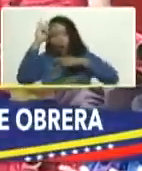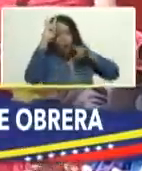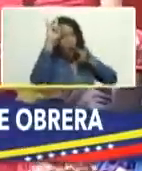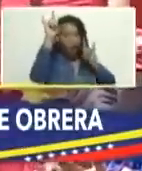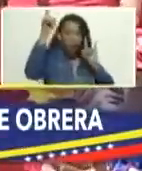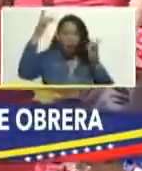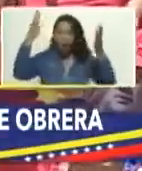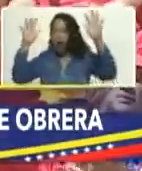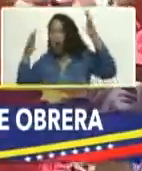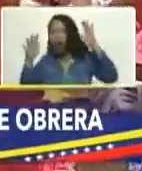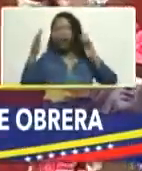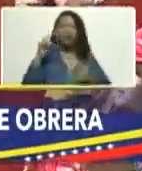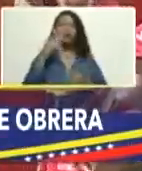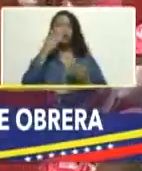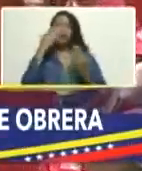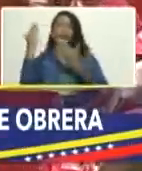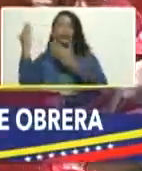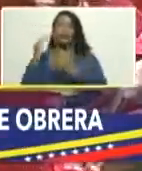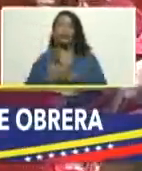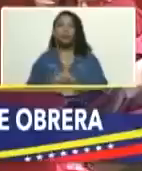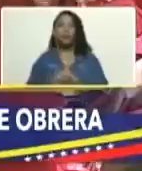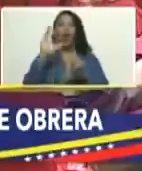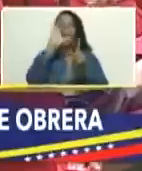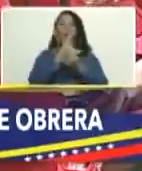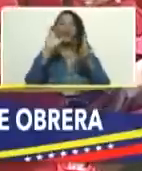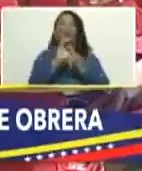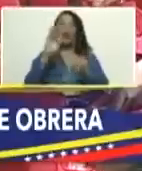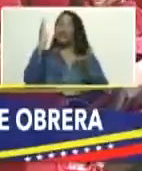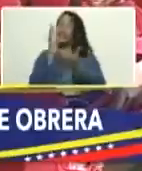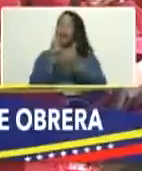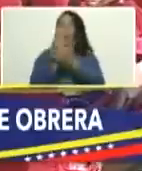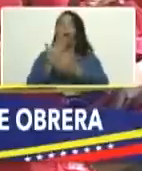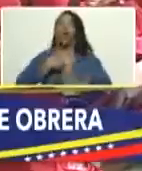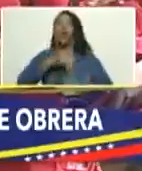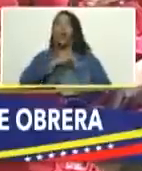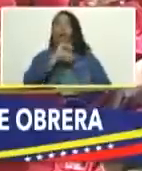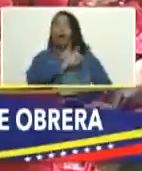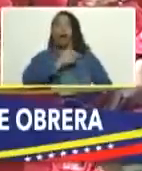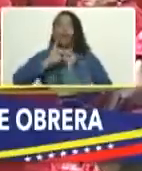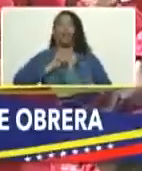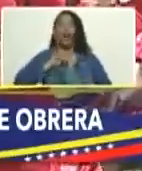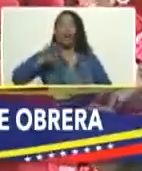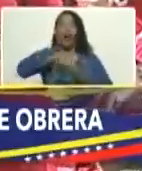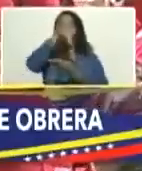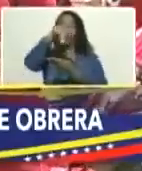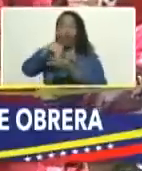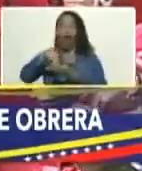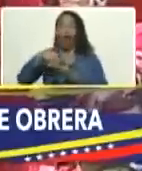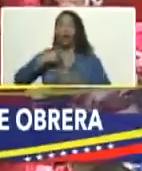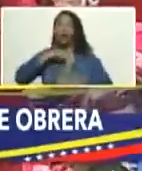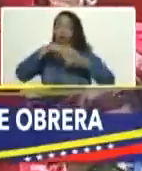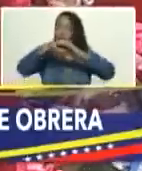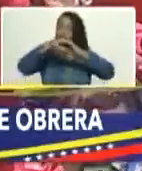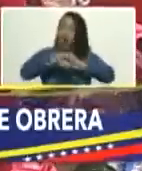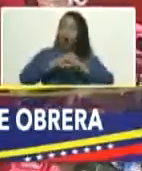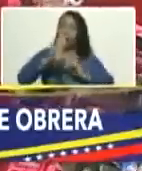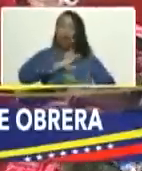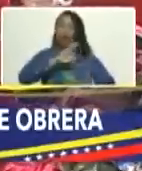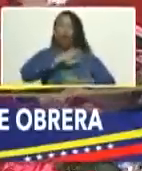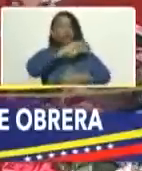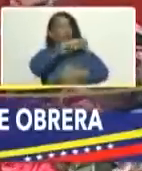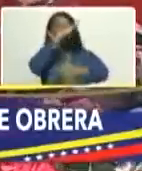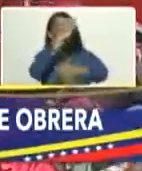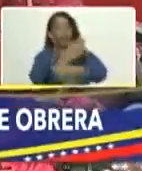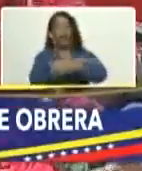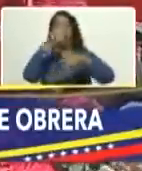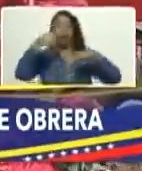diablos danzantes de Yare, con la cultura siempre, nuestra identidad, nuestras raíces, nuestra fortaleza.